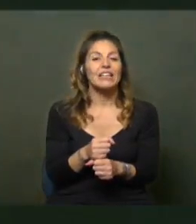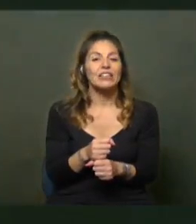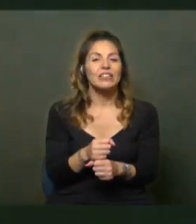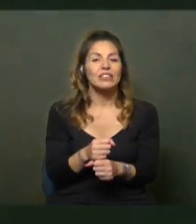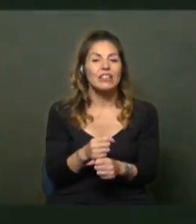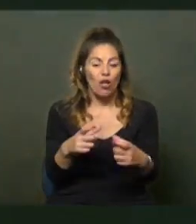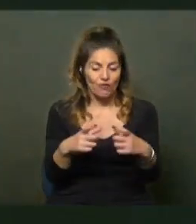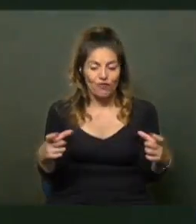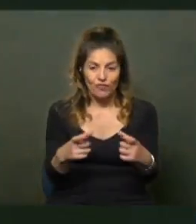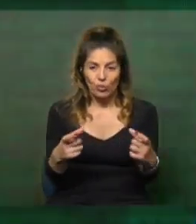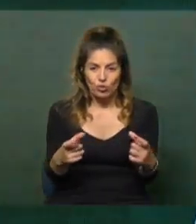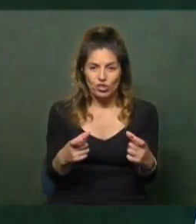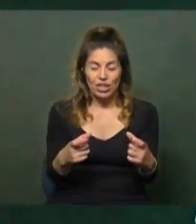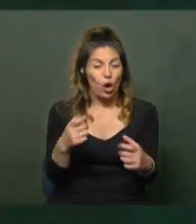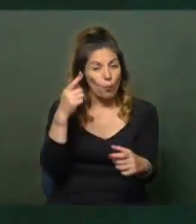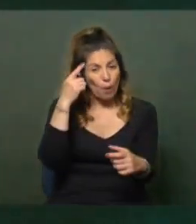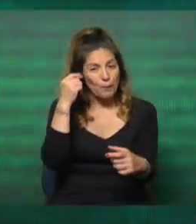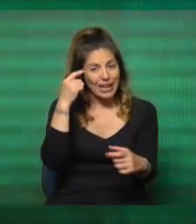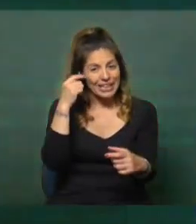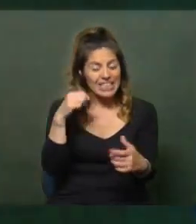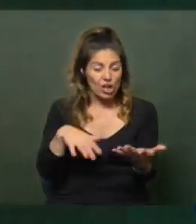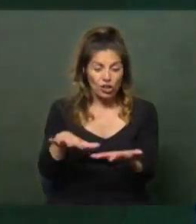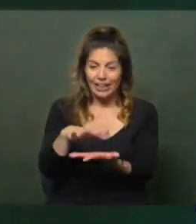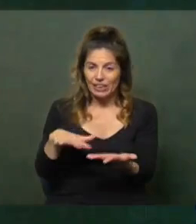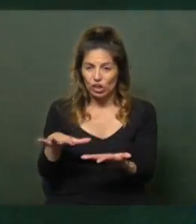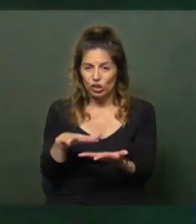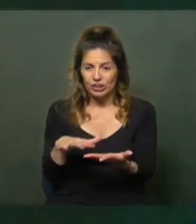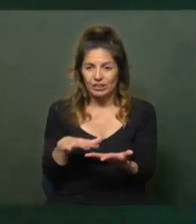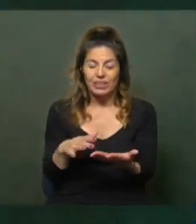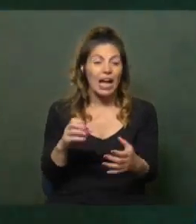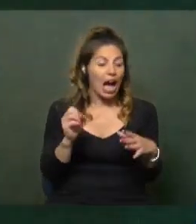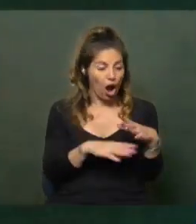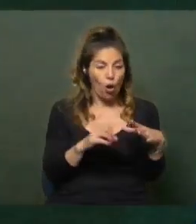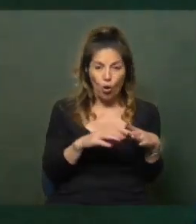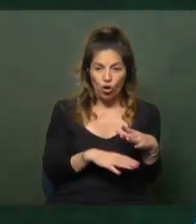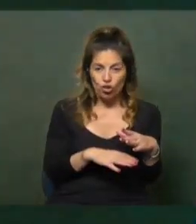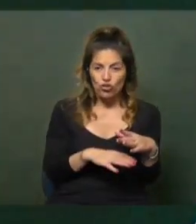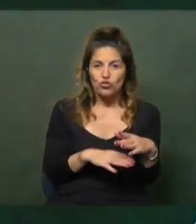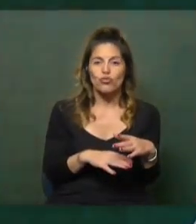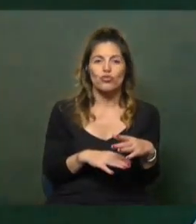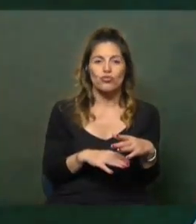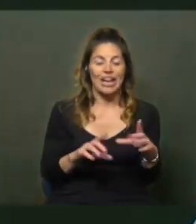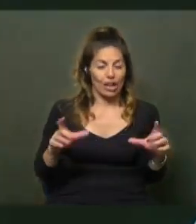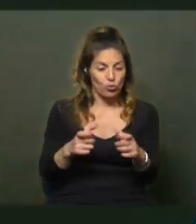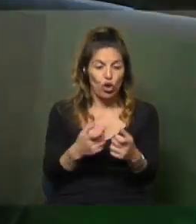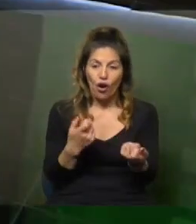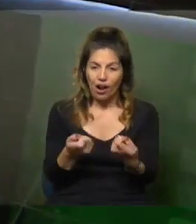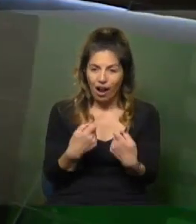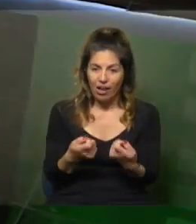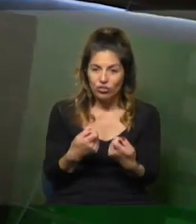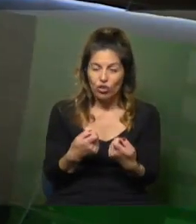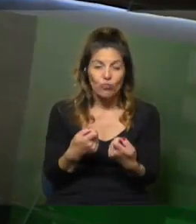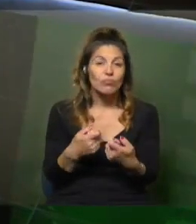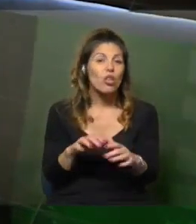vouchers no en como experiencias en otras regiones eh ahorros eh reducción del gasto bueno